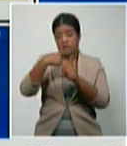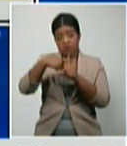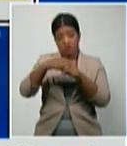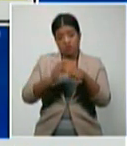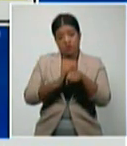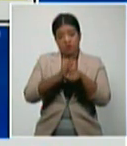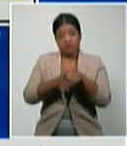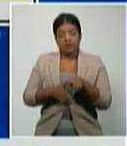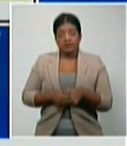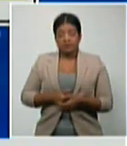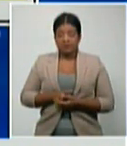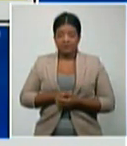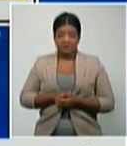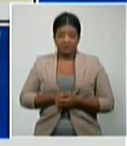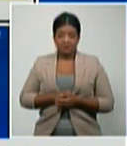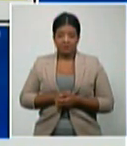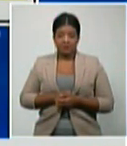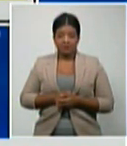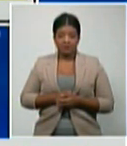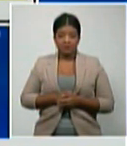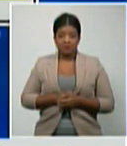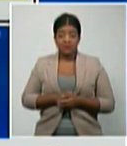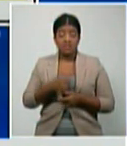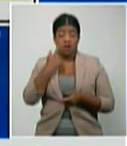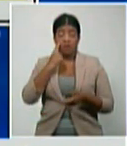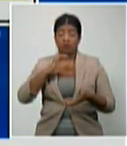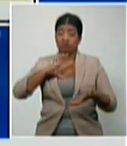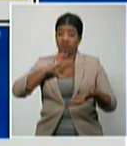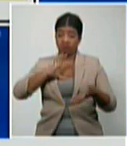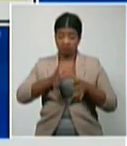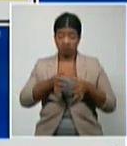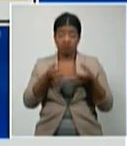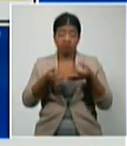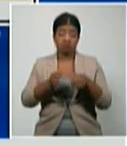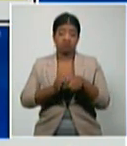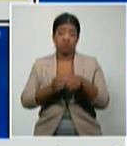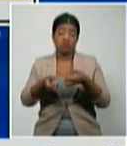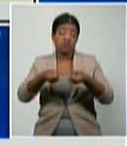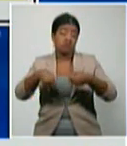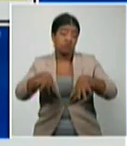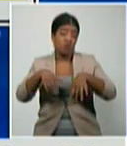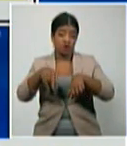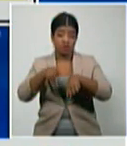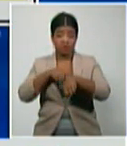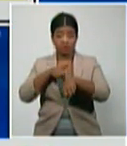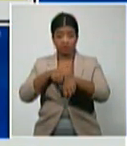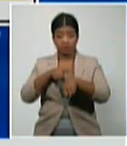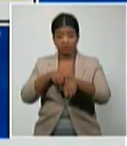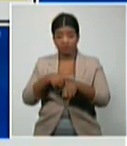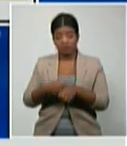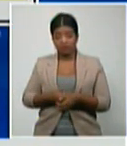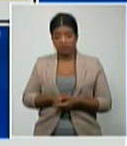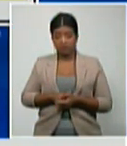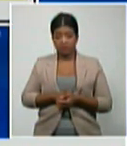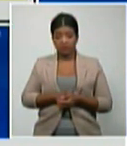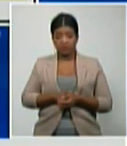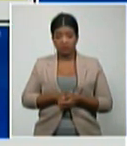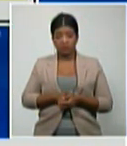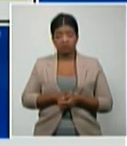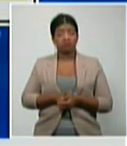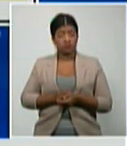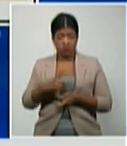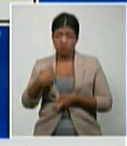pues traduce la complejidad que está teniendo este territorio, en donde además se